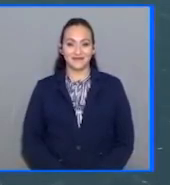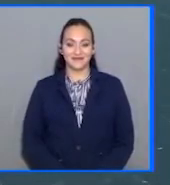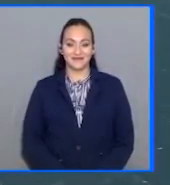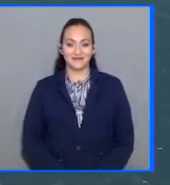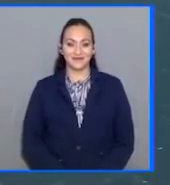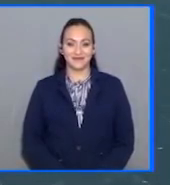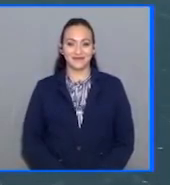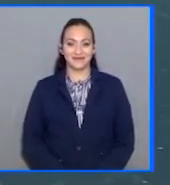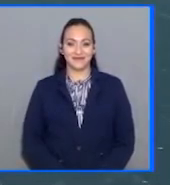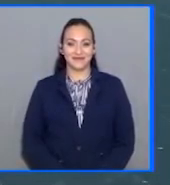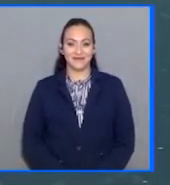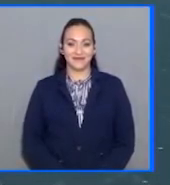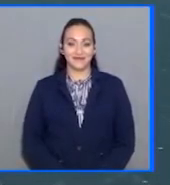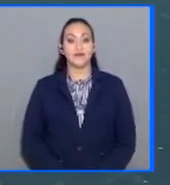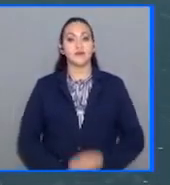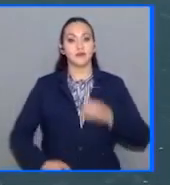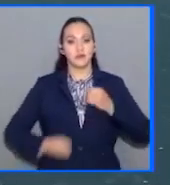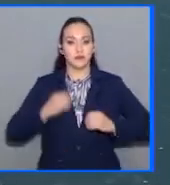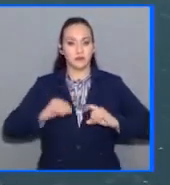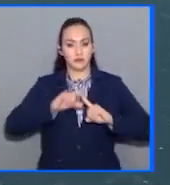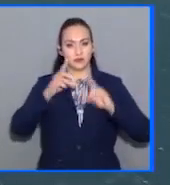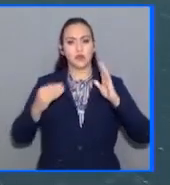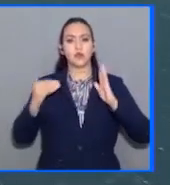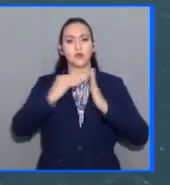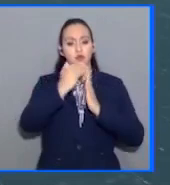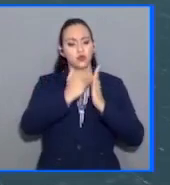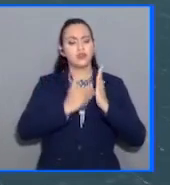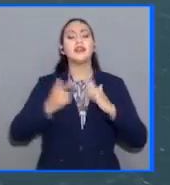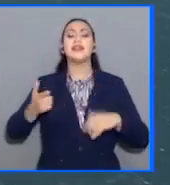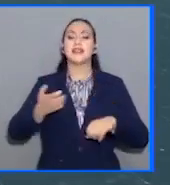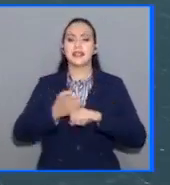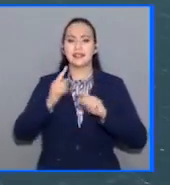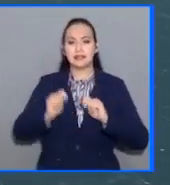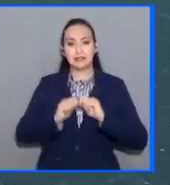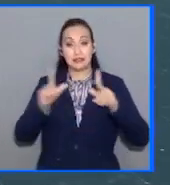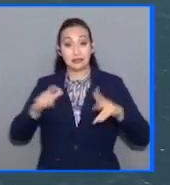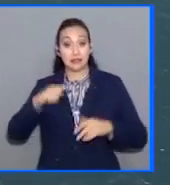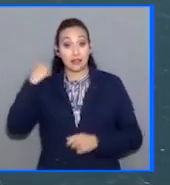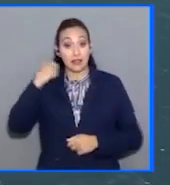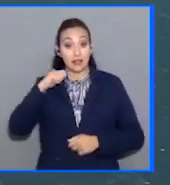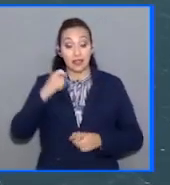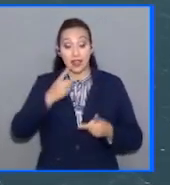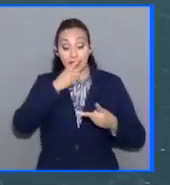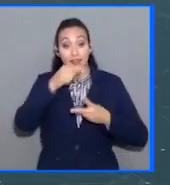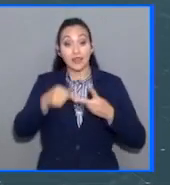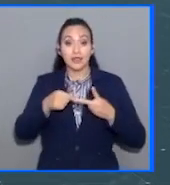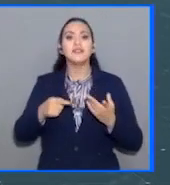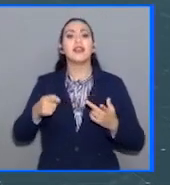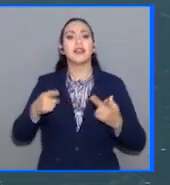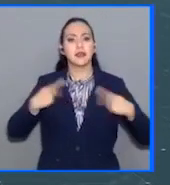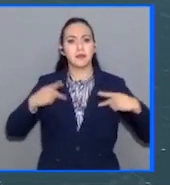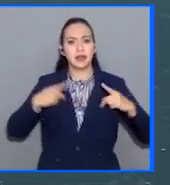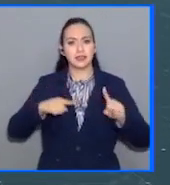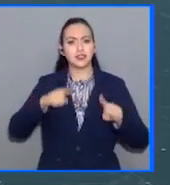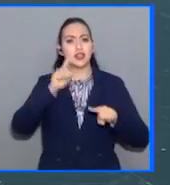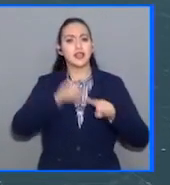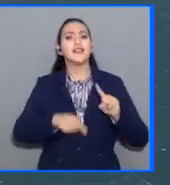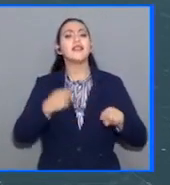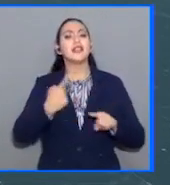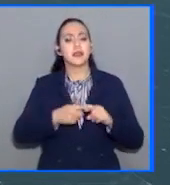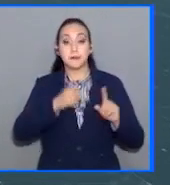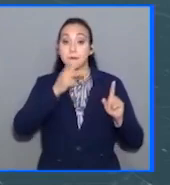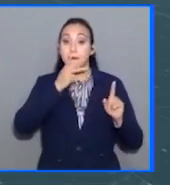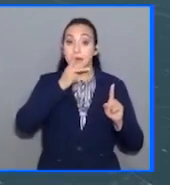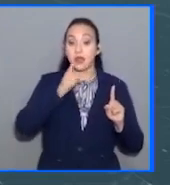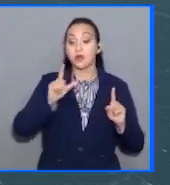La Corte invalidó disposiciones civiles de Tlaxcala y Tabasco que preveían la pérdida de la patria potestad en casos de alienación parental